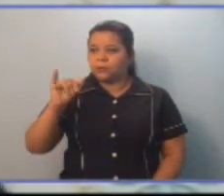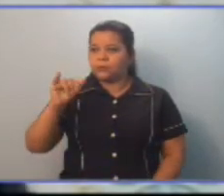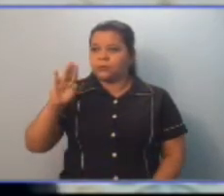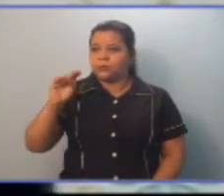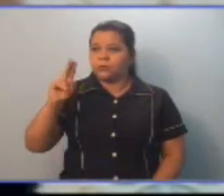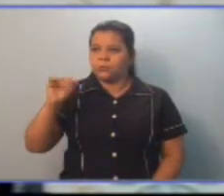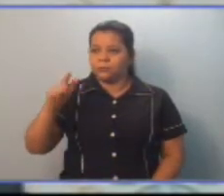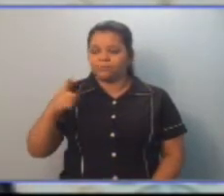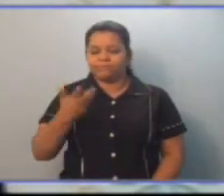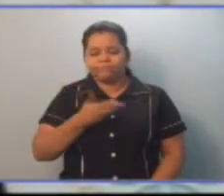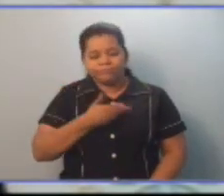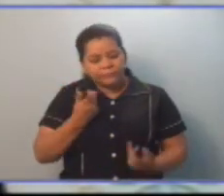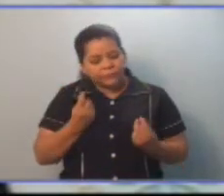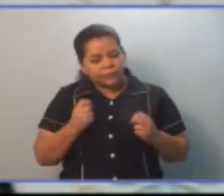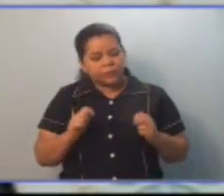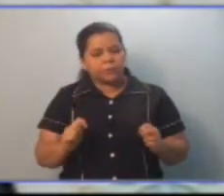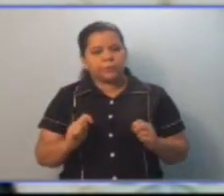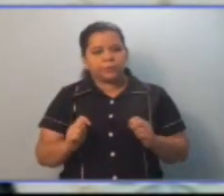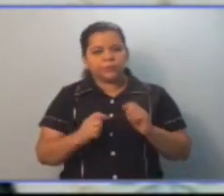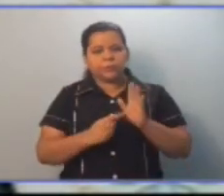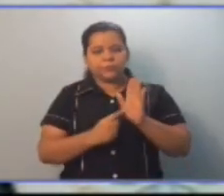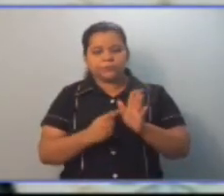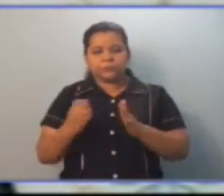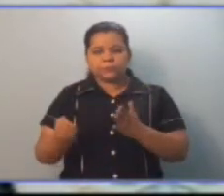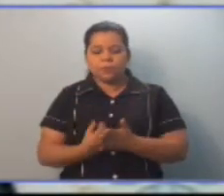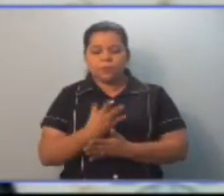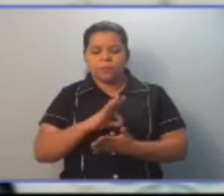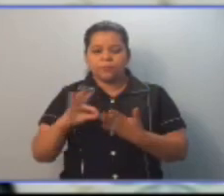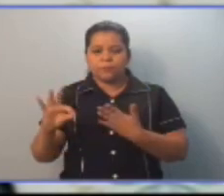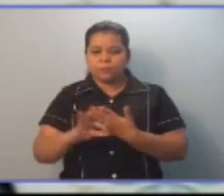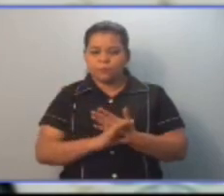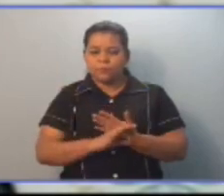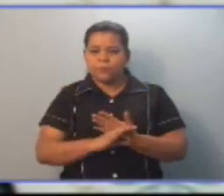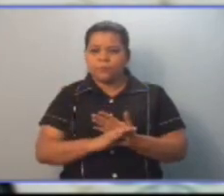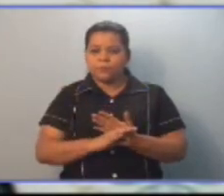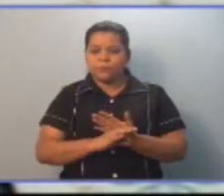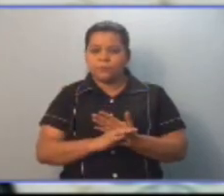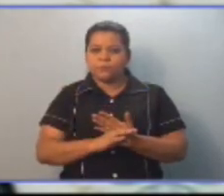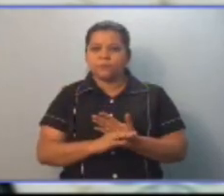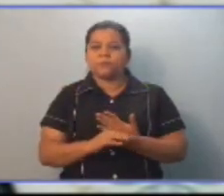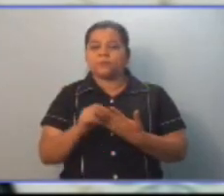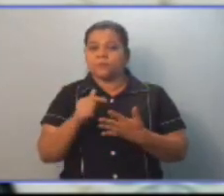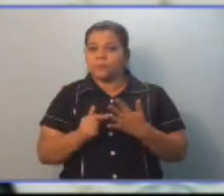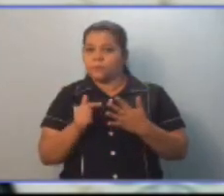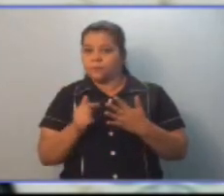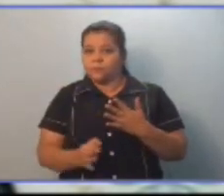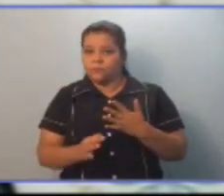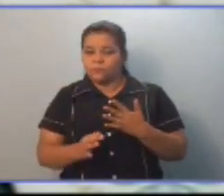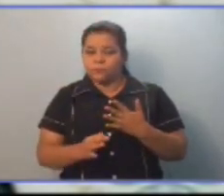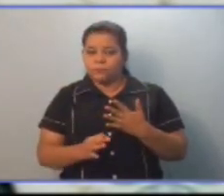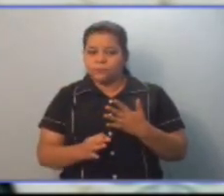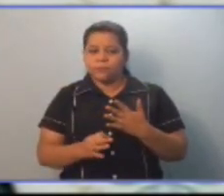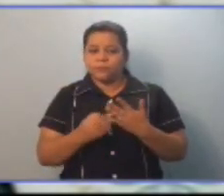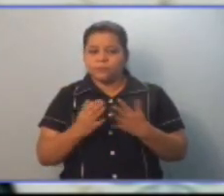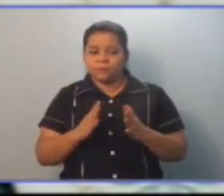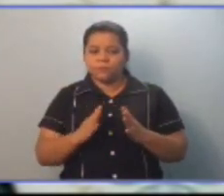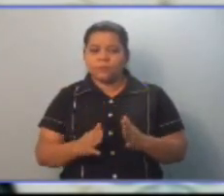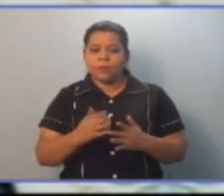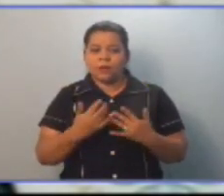Hemos tratado de presentar un nuevo proyecto de ley de ética